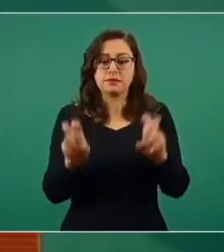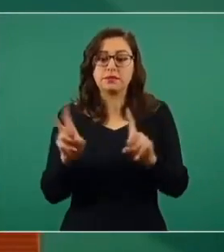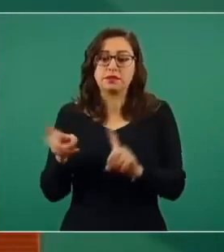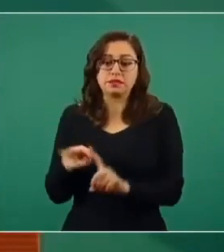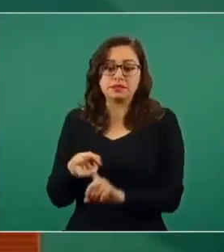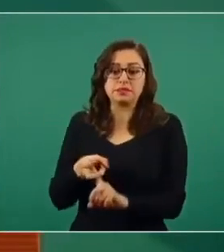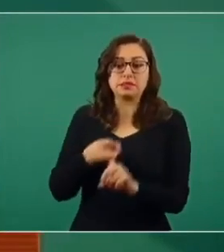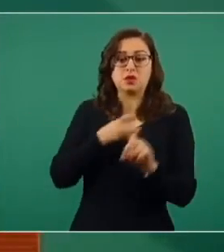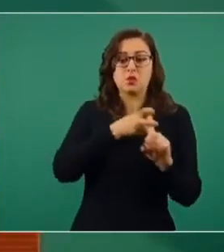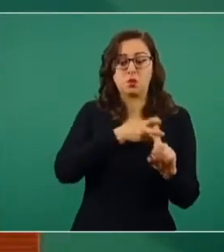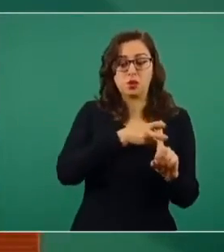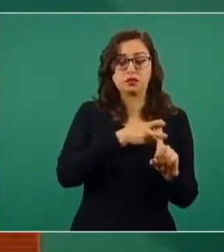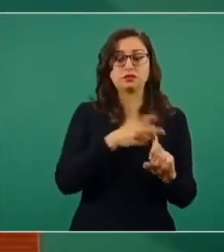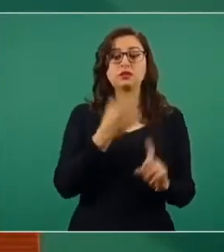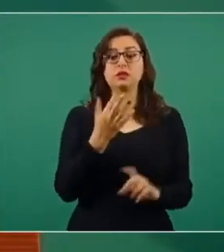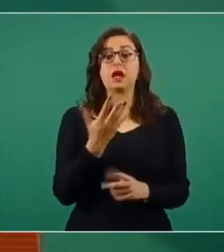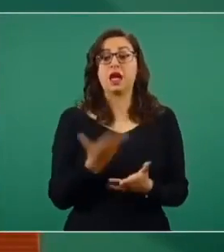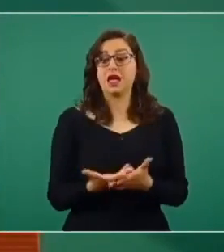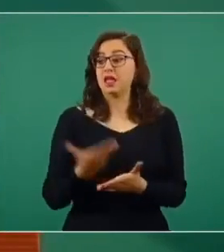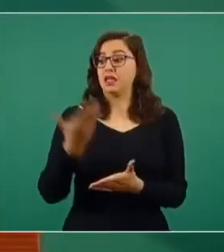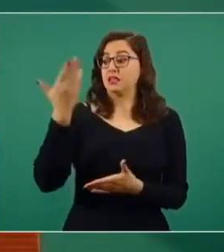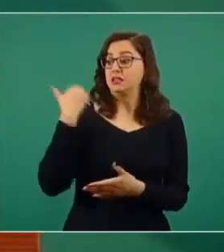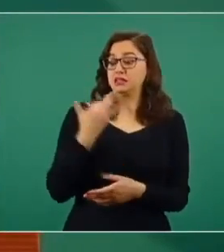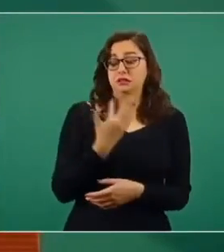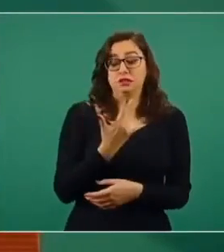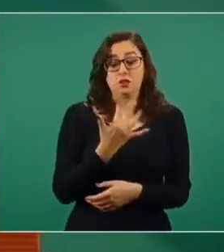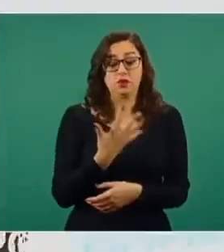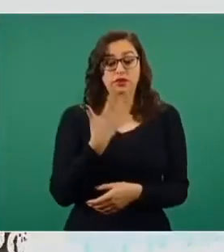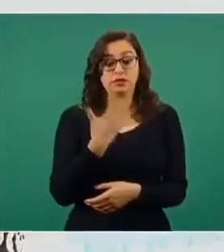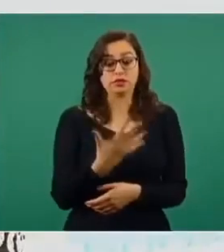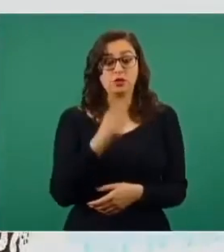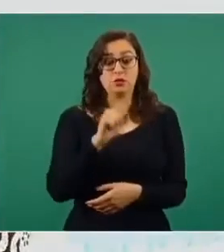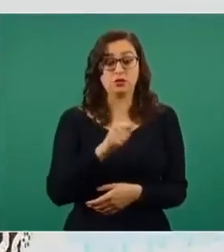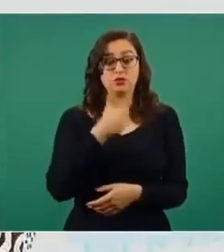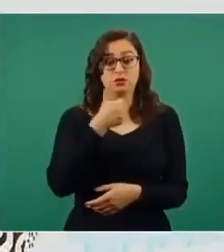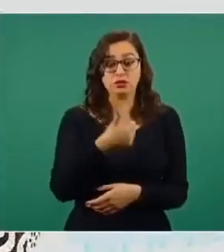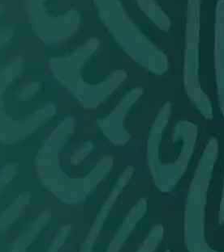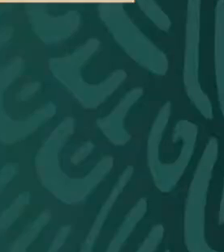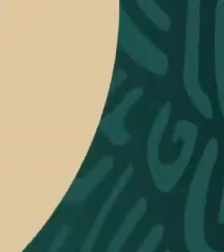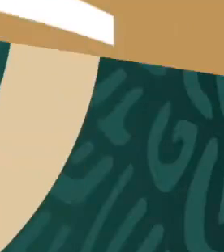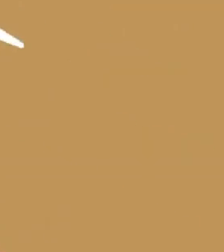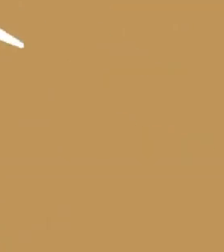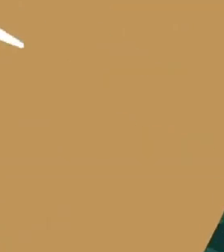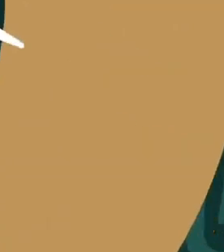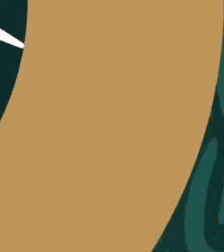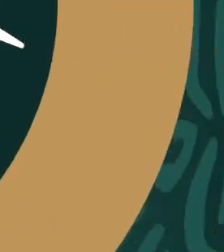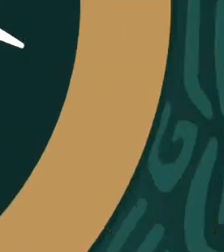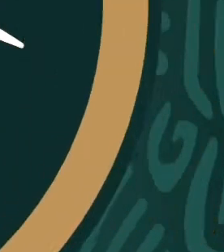secuestro, que llegó a 55.6% menos casos.